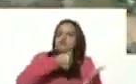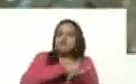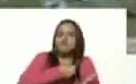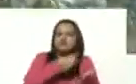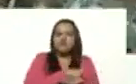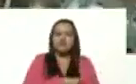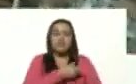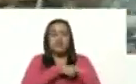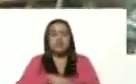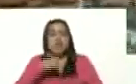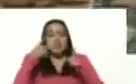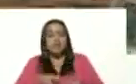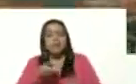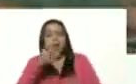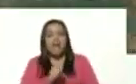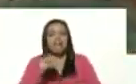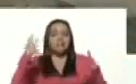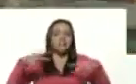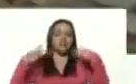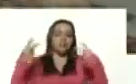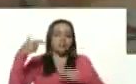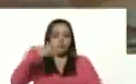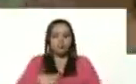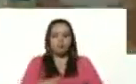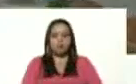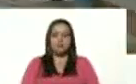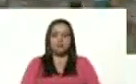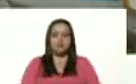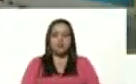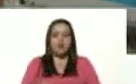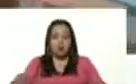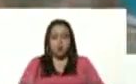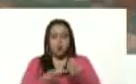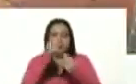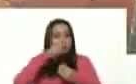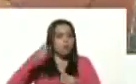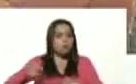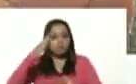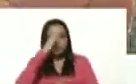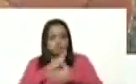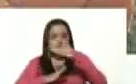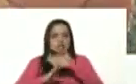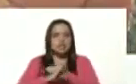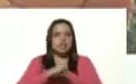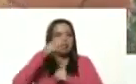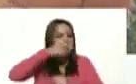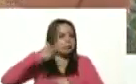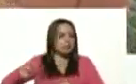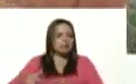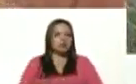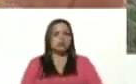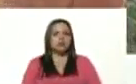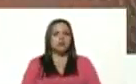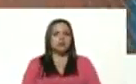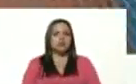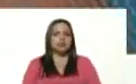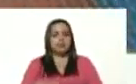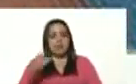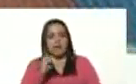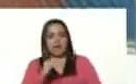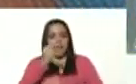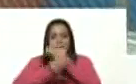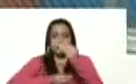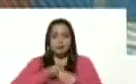donde nosotros tenemos una gran victoria hoy, donde está nuestro pueblo humilde, donde está nuestra gente que sin duda alguna está